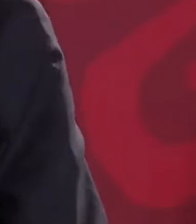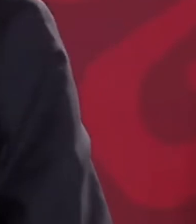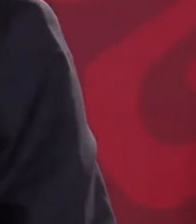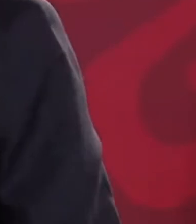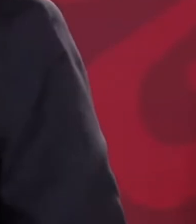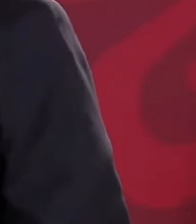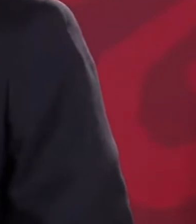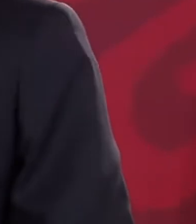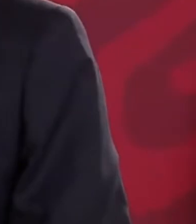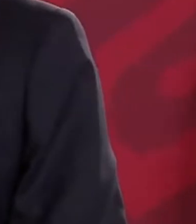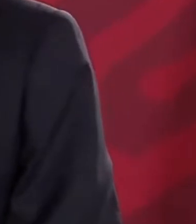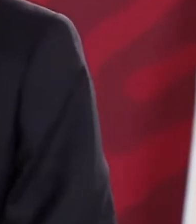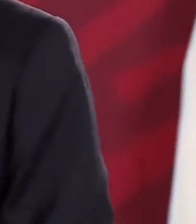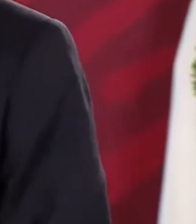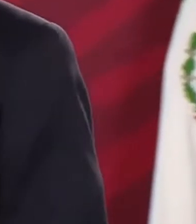también